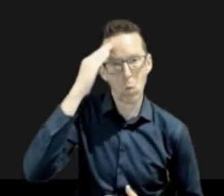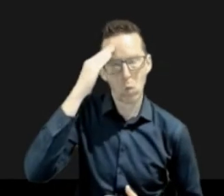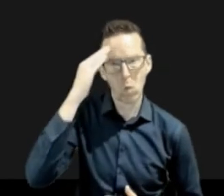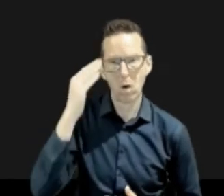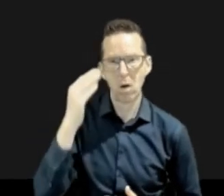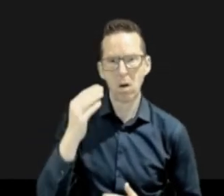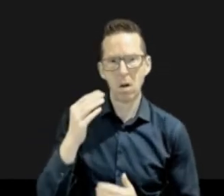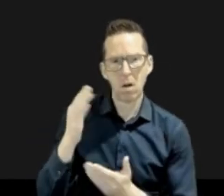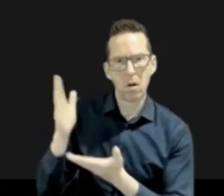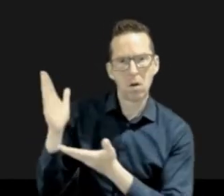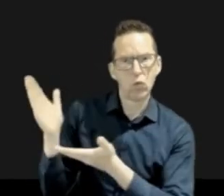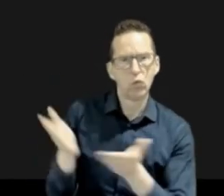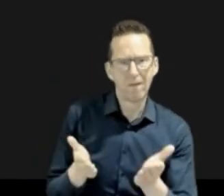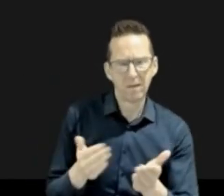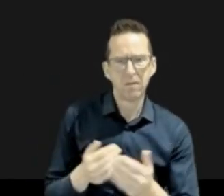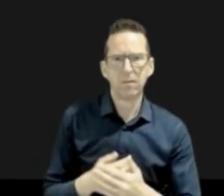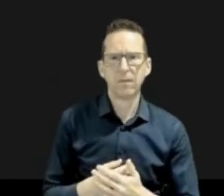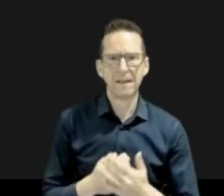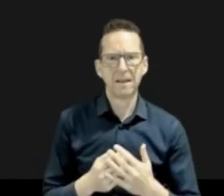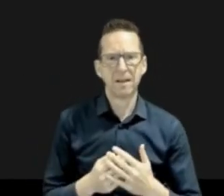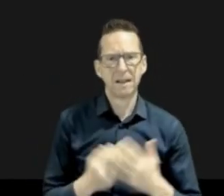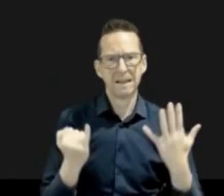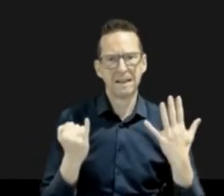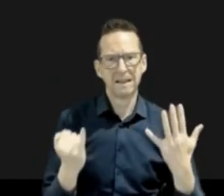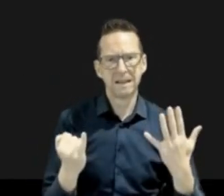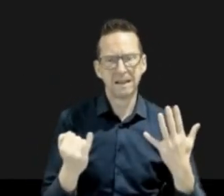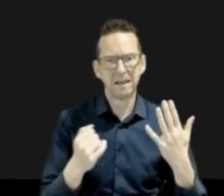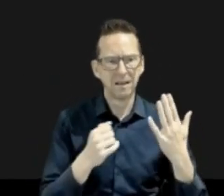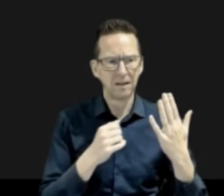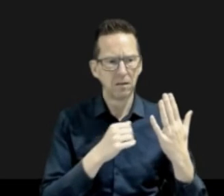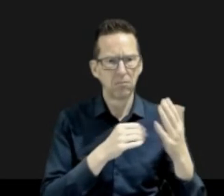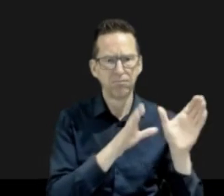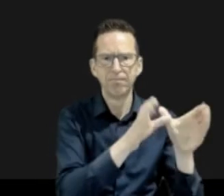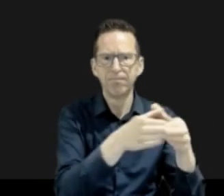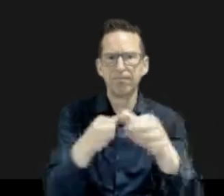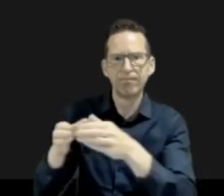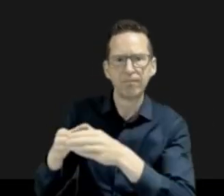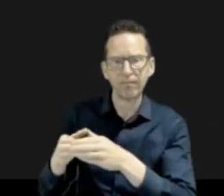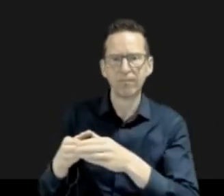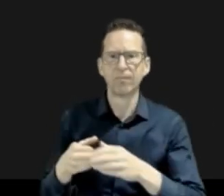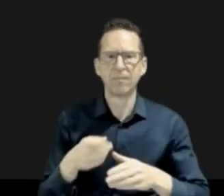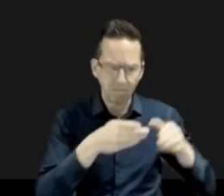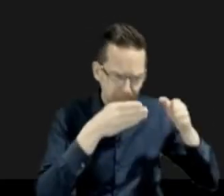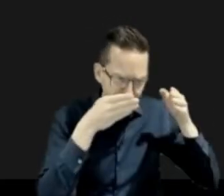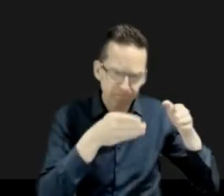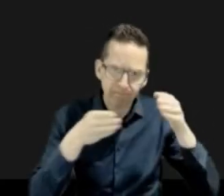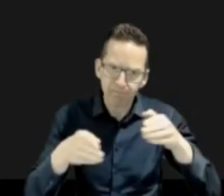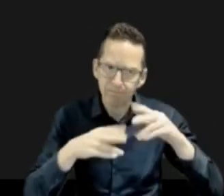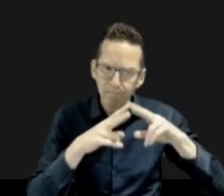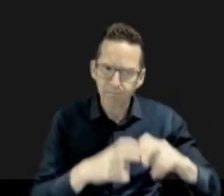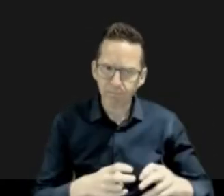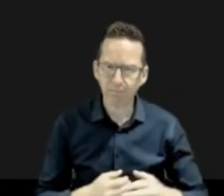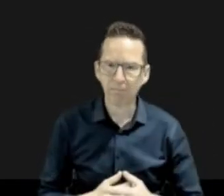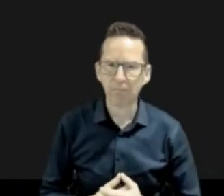un de esos comités es el comité permanente para la reducción de riesgo de